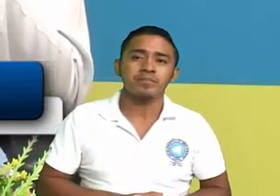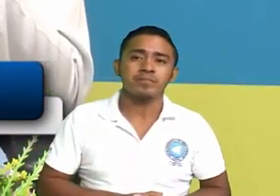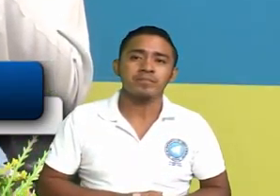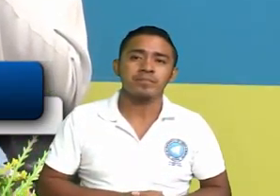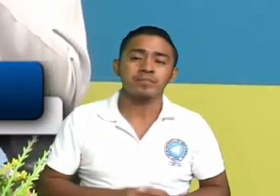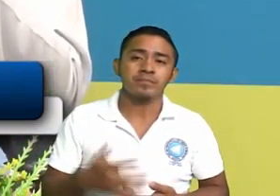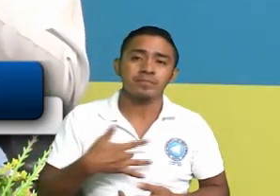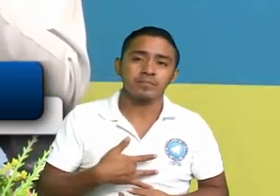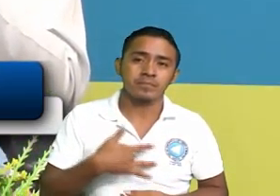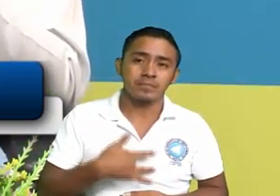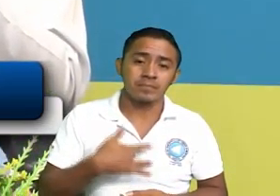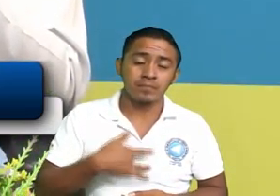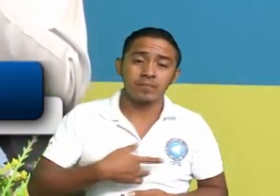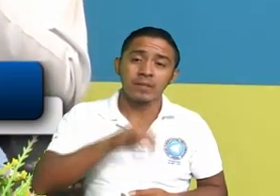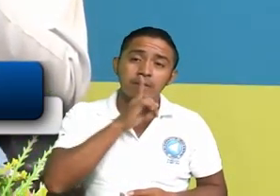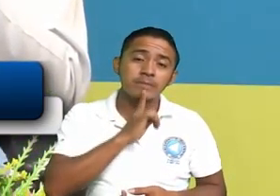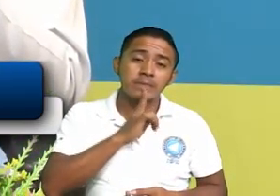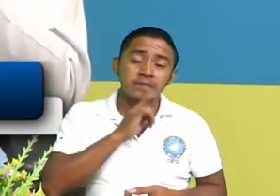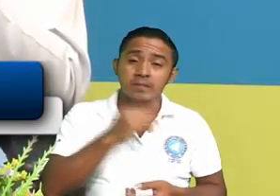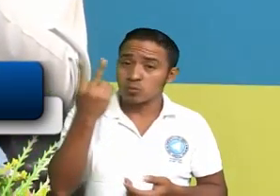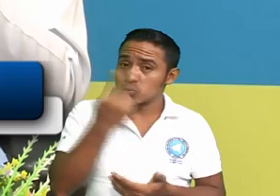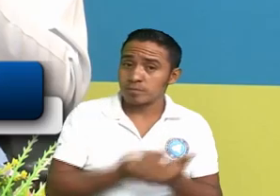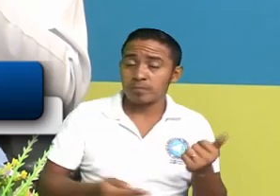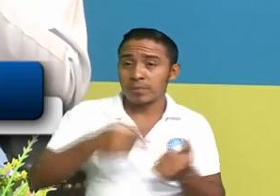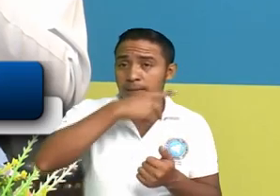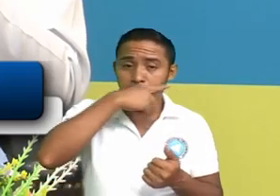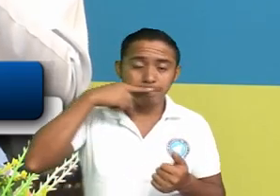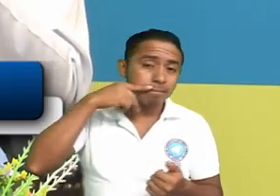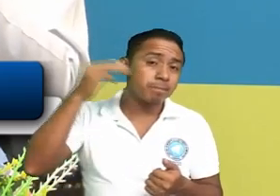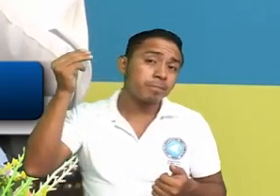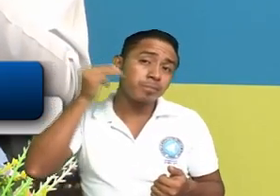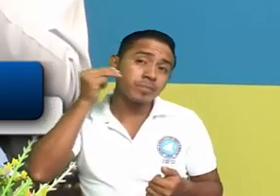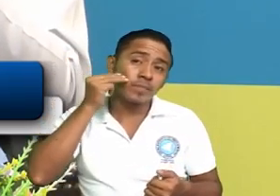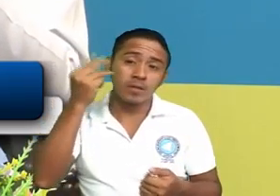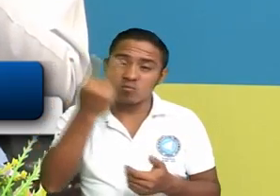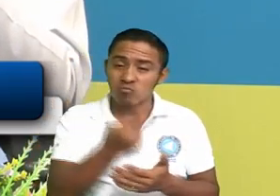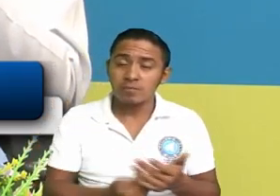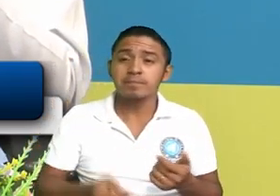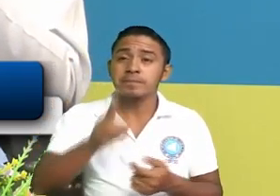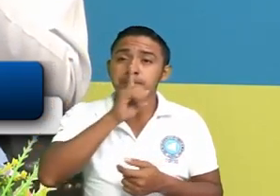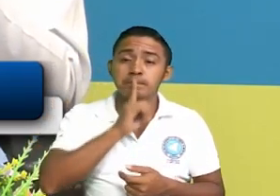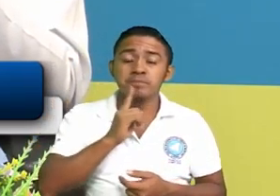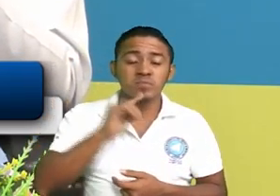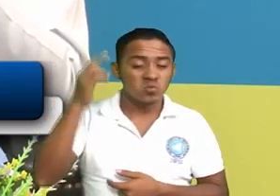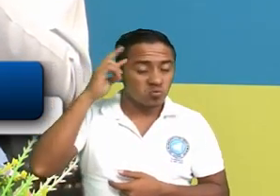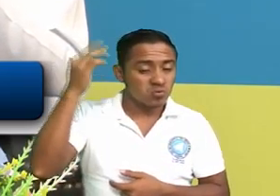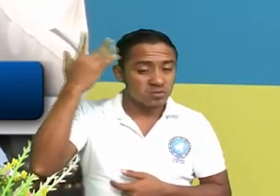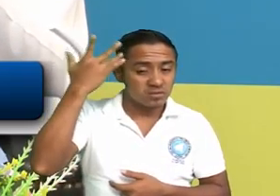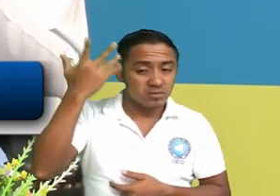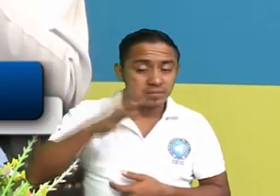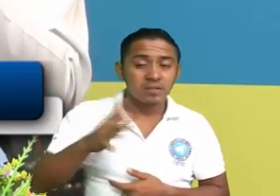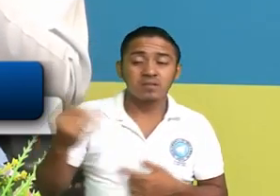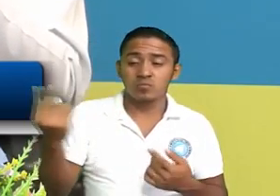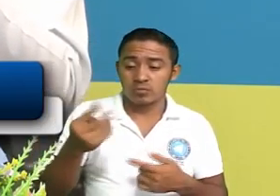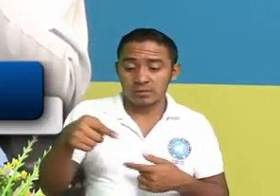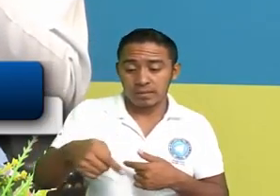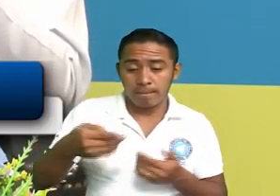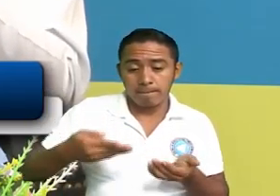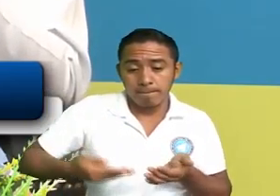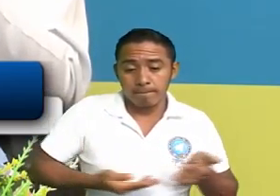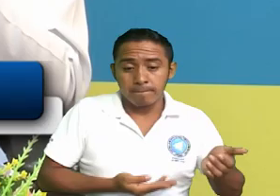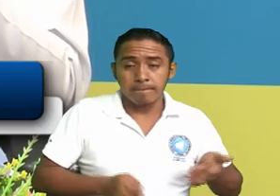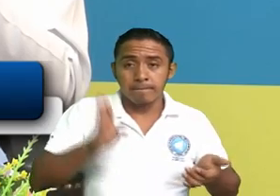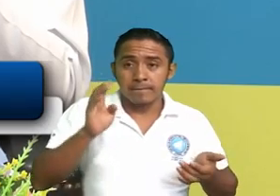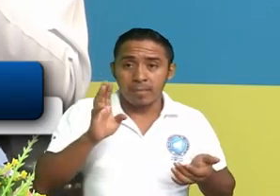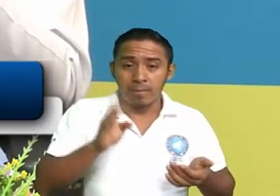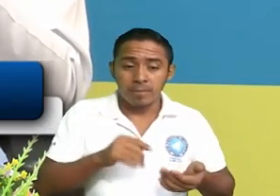él descanse de noche y esté despierto de día? Sí. ¿Cómo se puede crear eso? Es bien difícil.